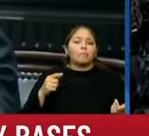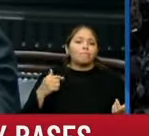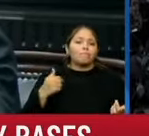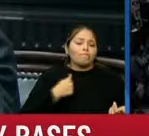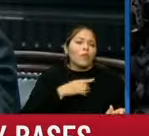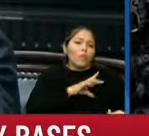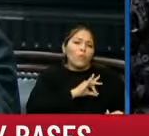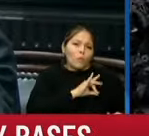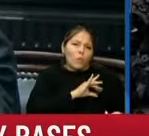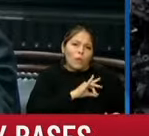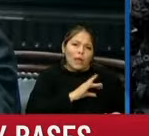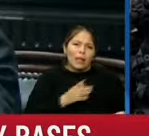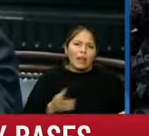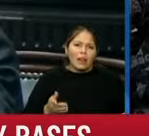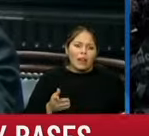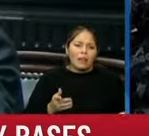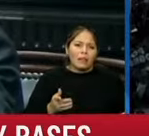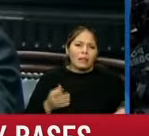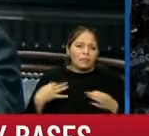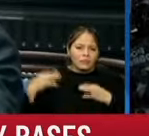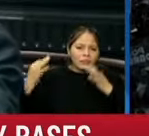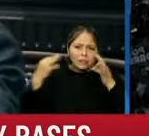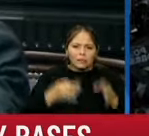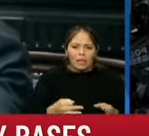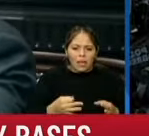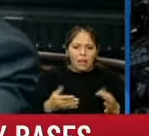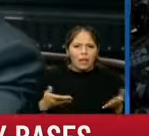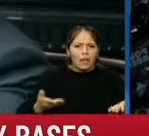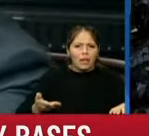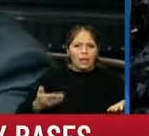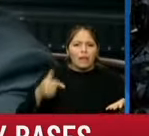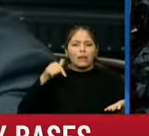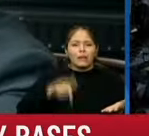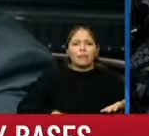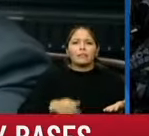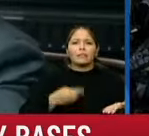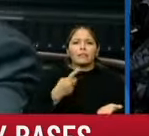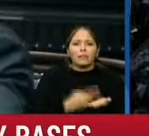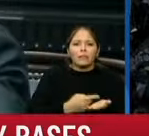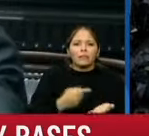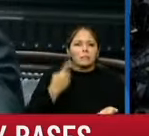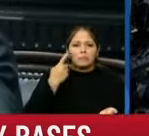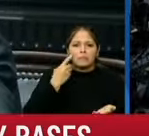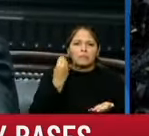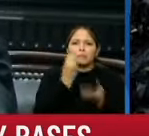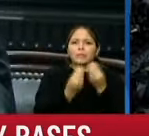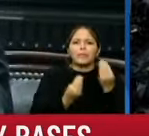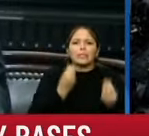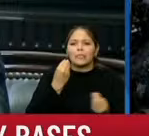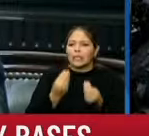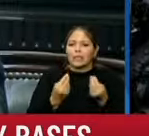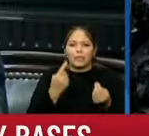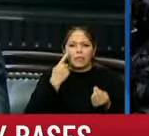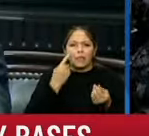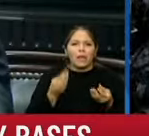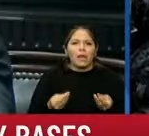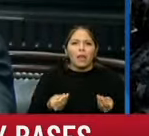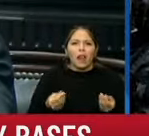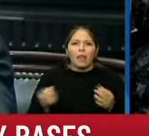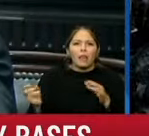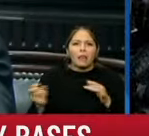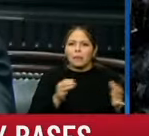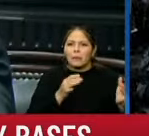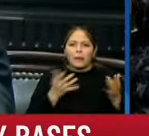libertarios en esto no somos tan hábiles como ellos, que se encolumnan todos... Detrás de una idea que en este caso es volver en sí, algún momento.